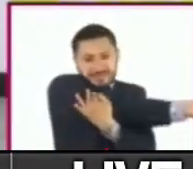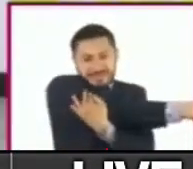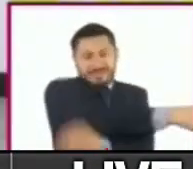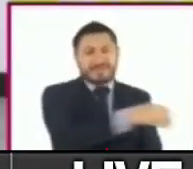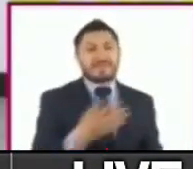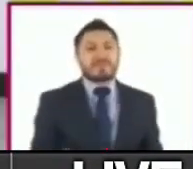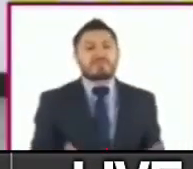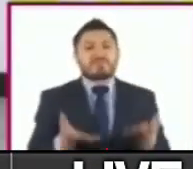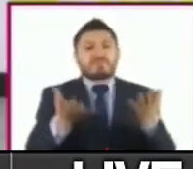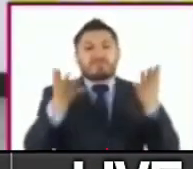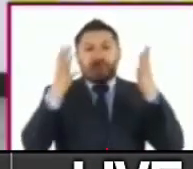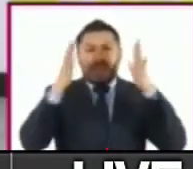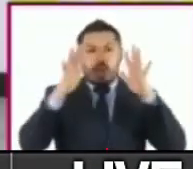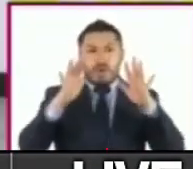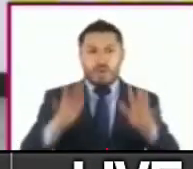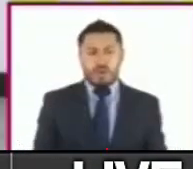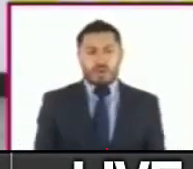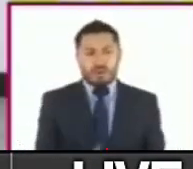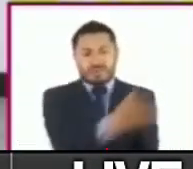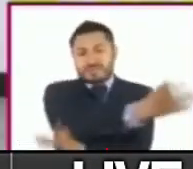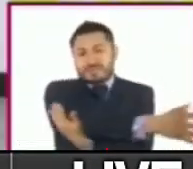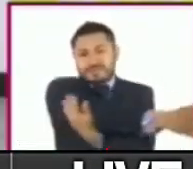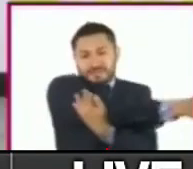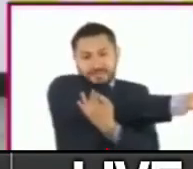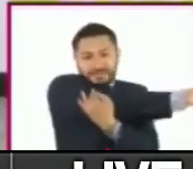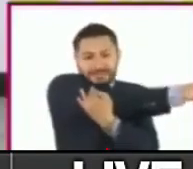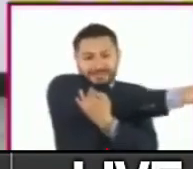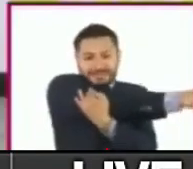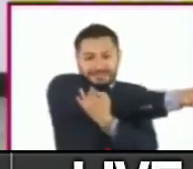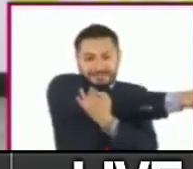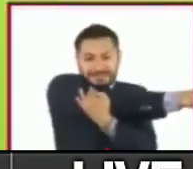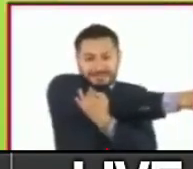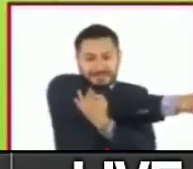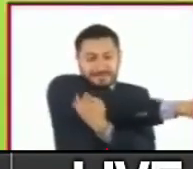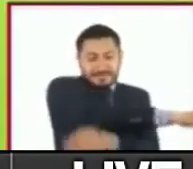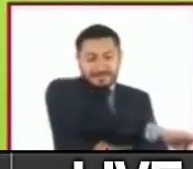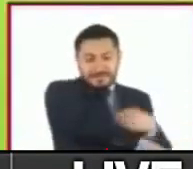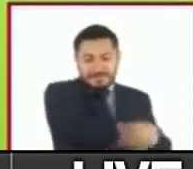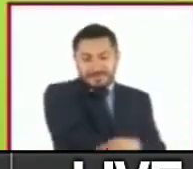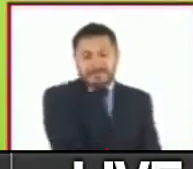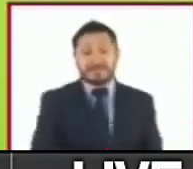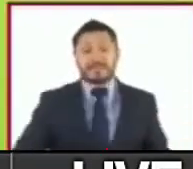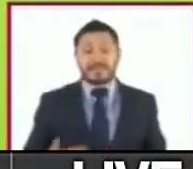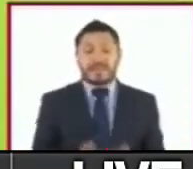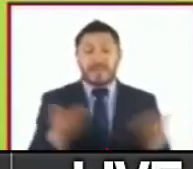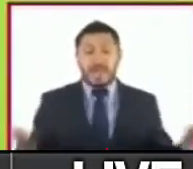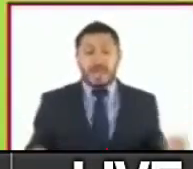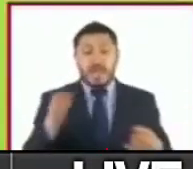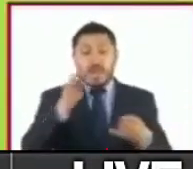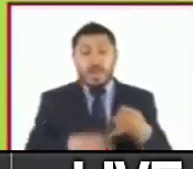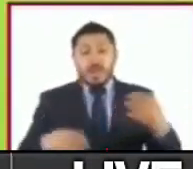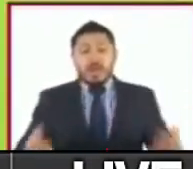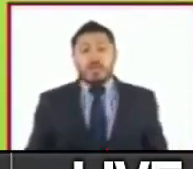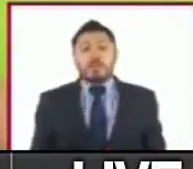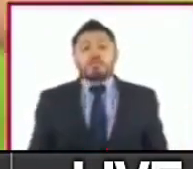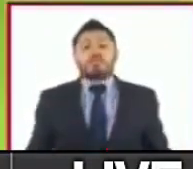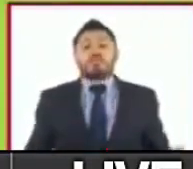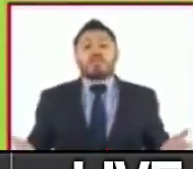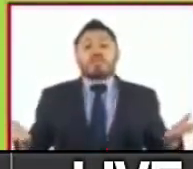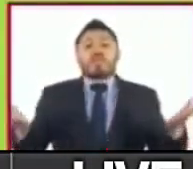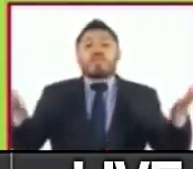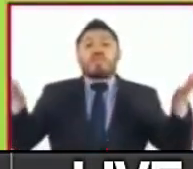Aire. Soplo. Ahora sí, últimas inhalaciones. Hasta arriba, hasta arriba, hasta arriba, hasta